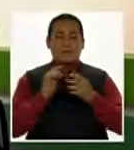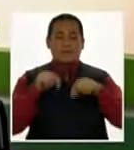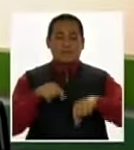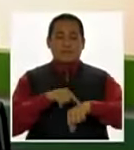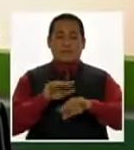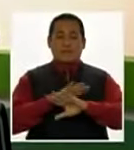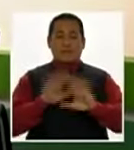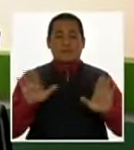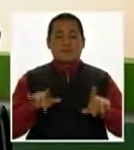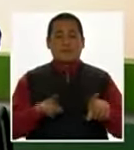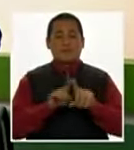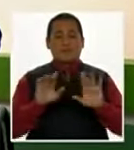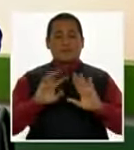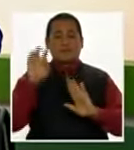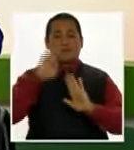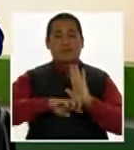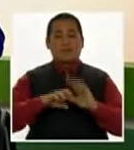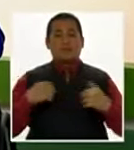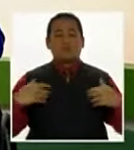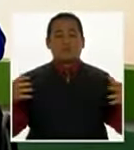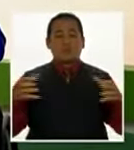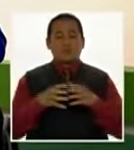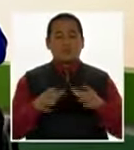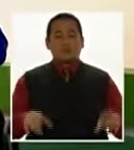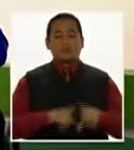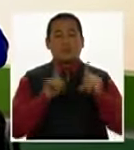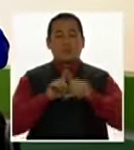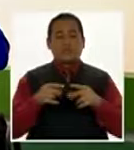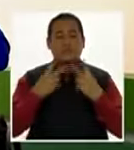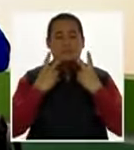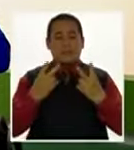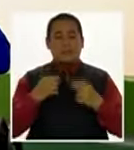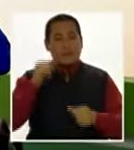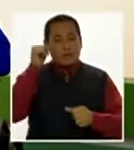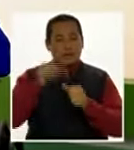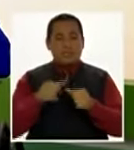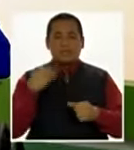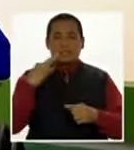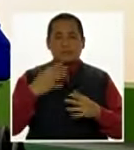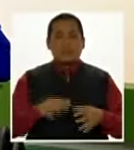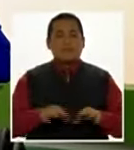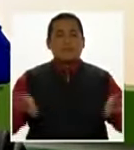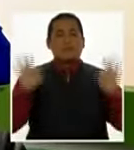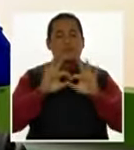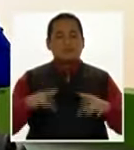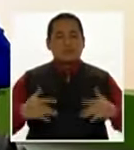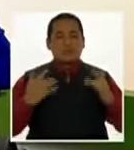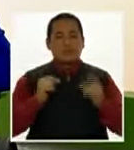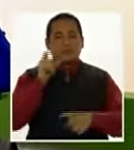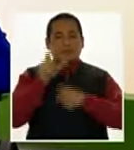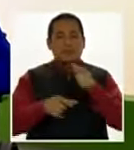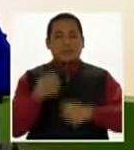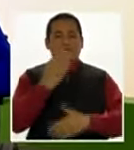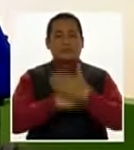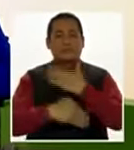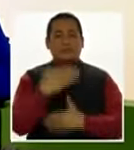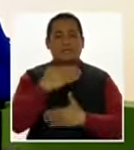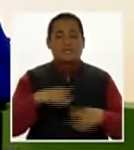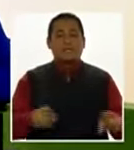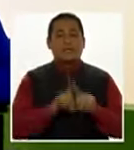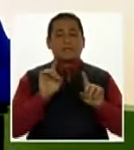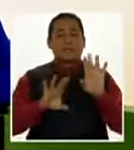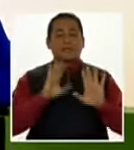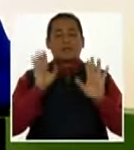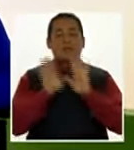Amigos, de esta forma ya llegando al final del programa. Nosotros queremos siempre recordarles, hay que ser solidarios con las personas con